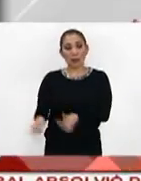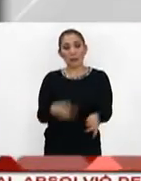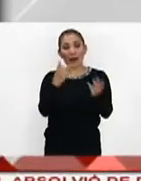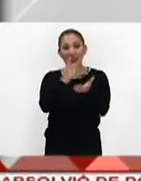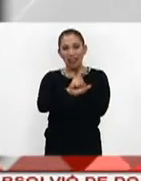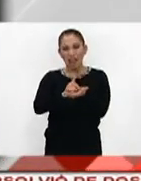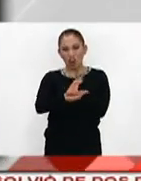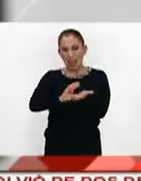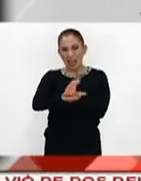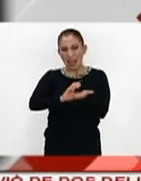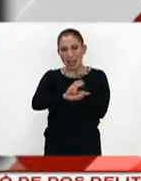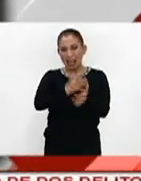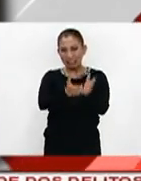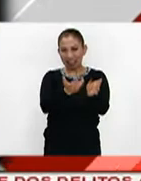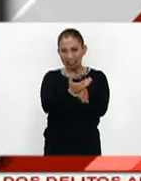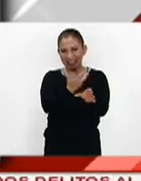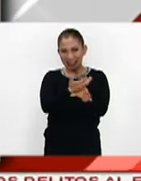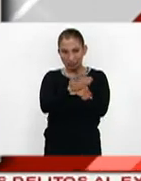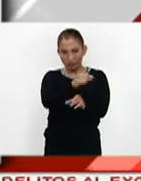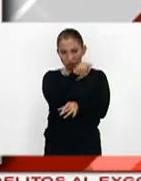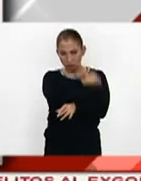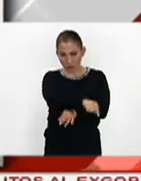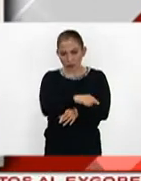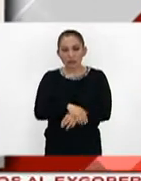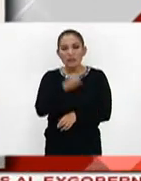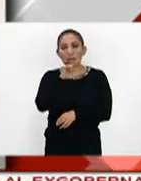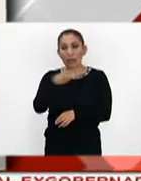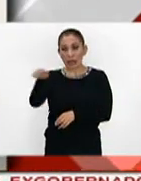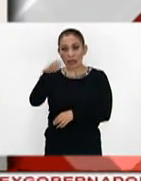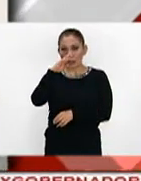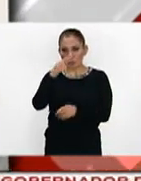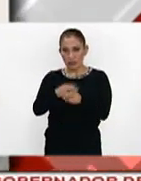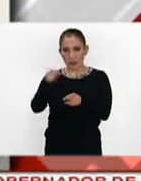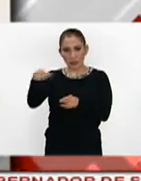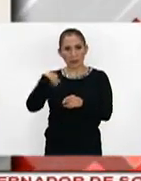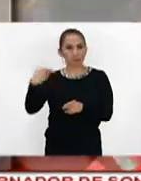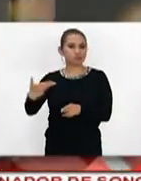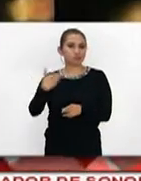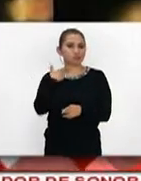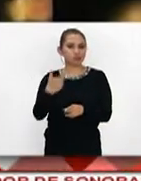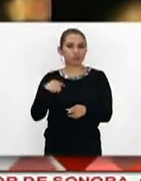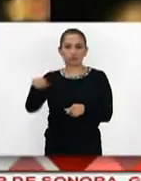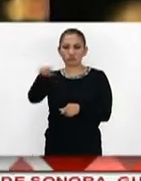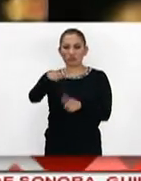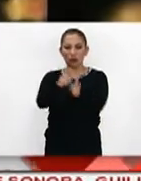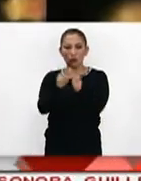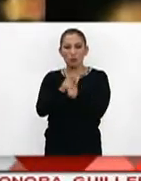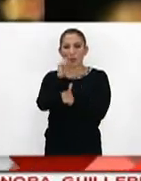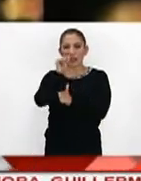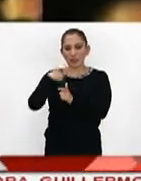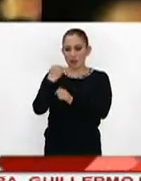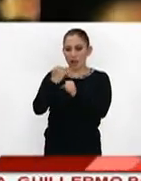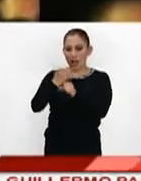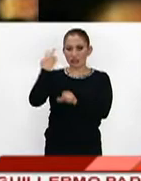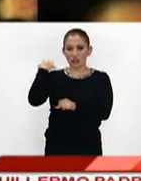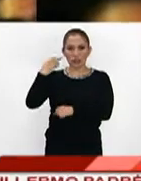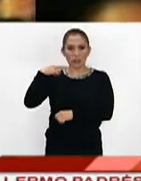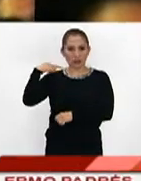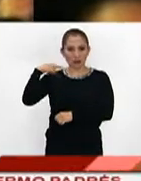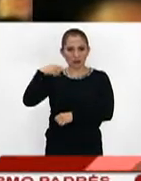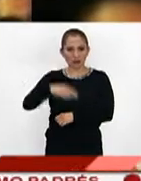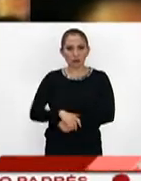cocaína y metanfetaminas a los Estados Unidos. También se le responsabiliza por el asesinato de elementos judiciales el año pasado en